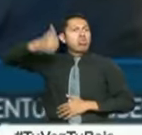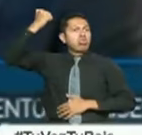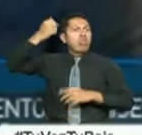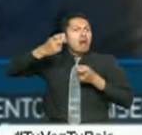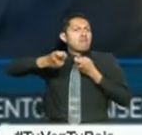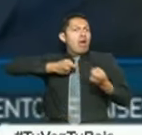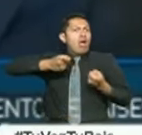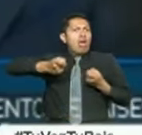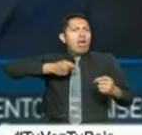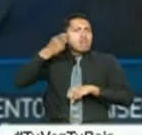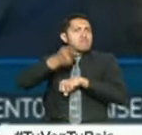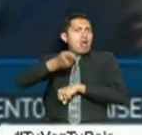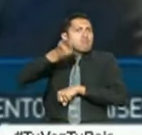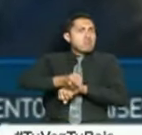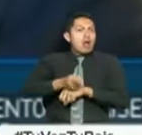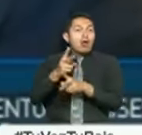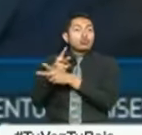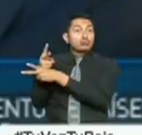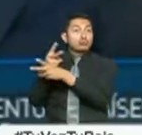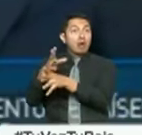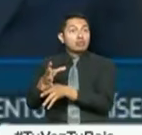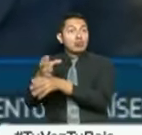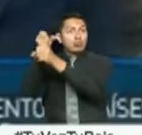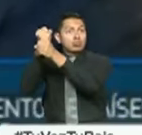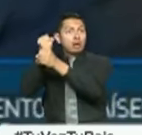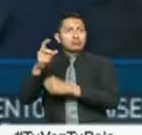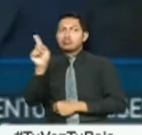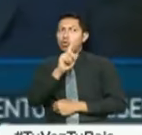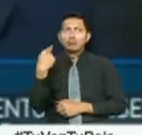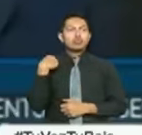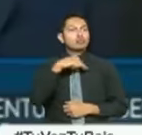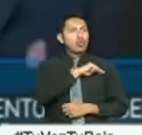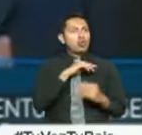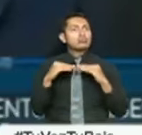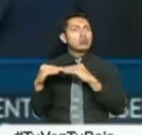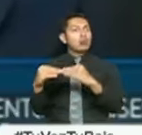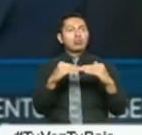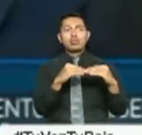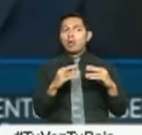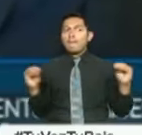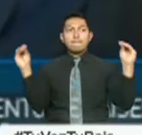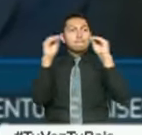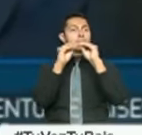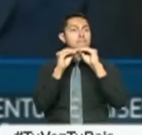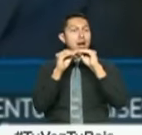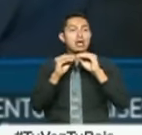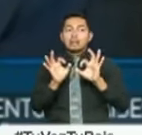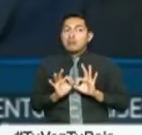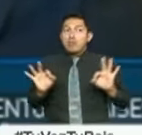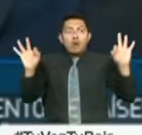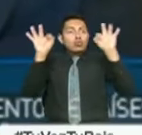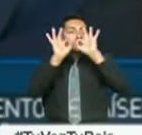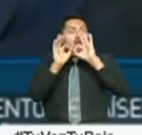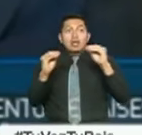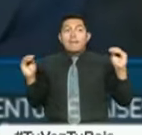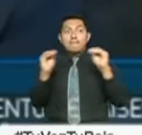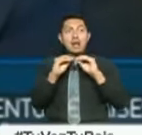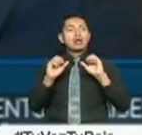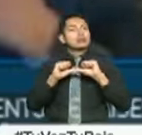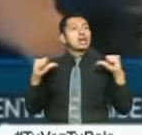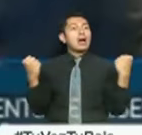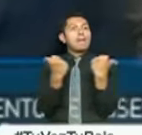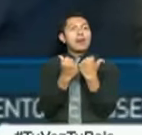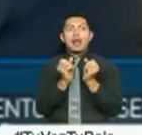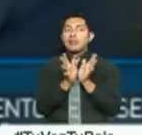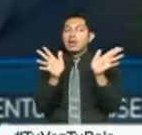Seguridad. Puede ser más miembros, o puede ser ya no más vetos, o puede ser realmente darle más importancia, que me parece a mí lo más importante, la Asamblea General. Hay